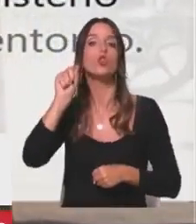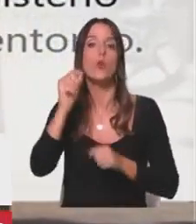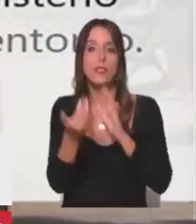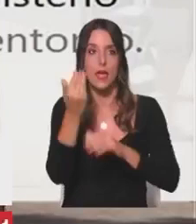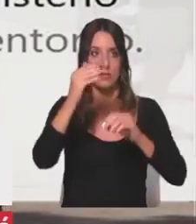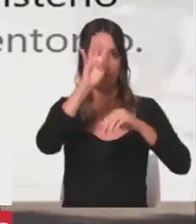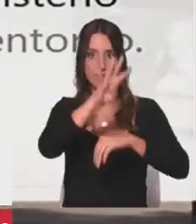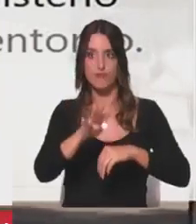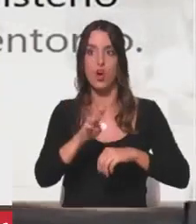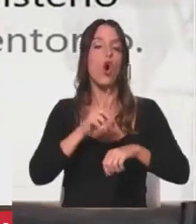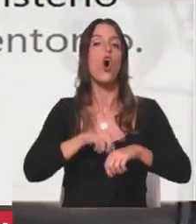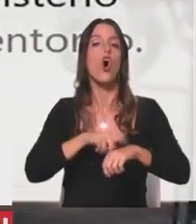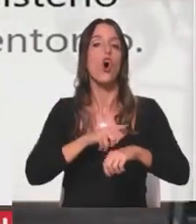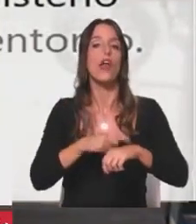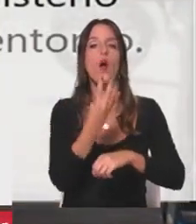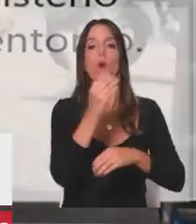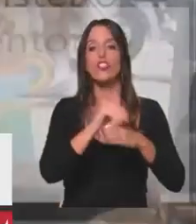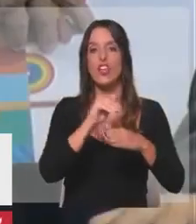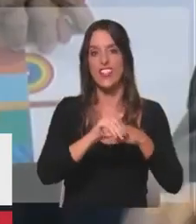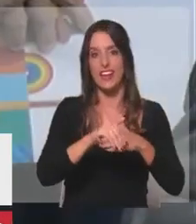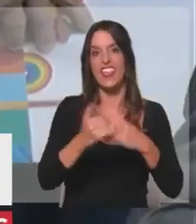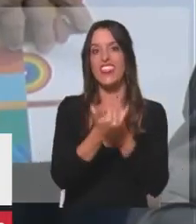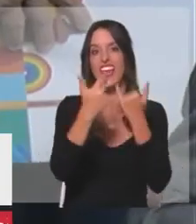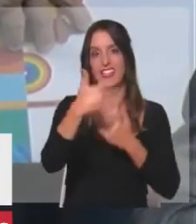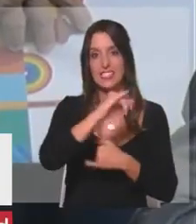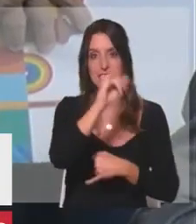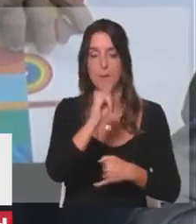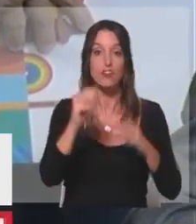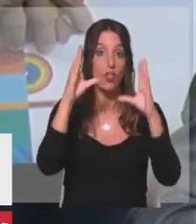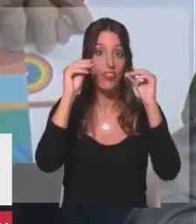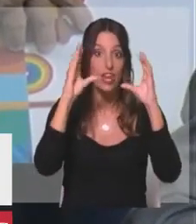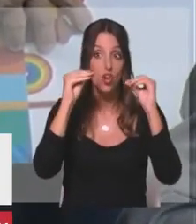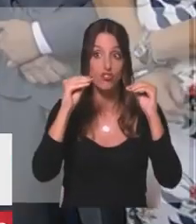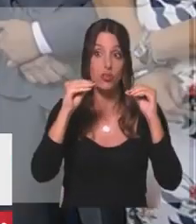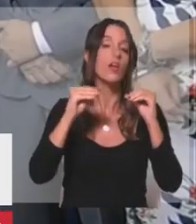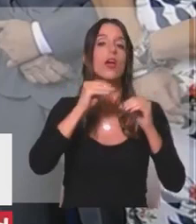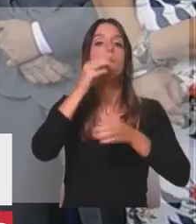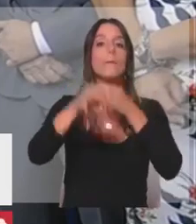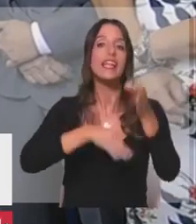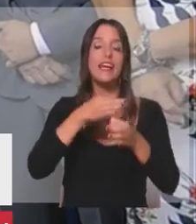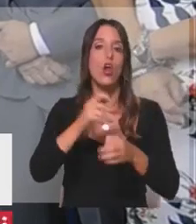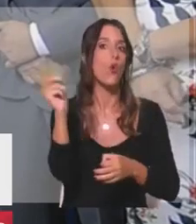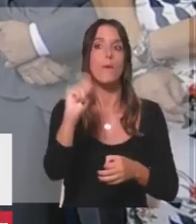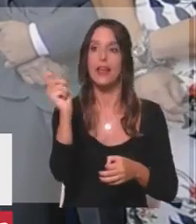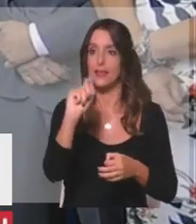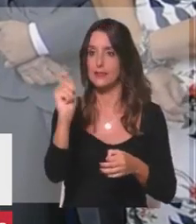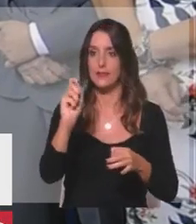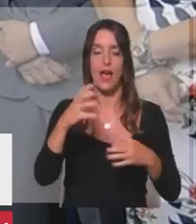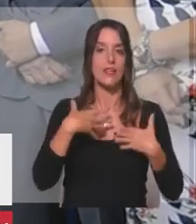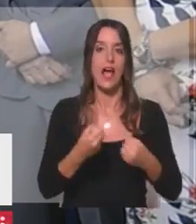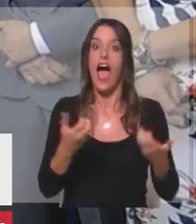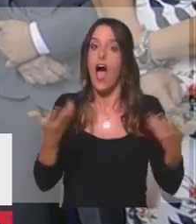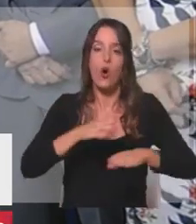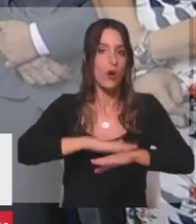Twitter pasadas las 16 horas del 13 de marzo. En horas de la noche vendría la declaración de la emergencia sanitaria. Estamos en una